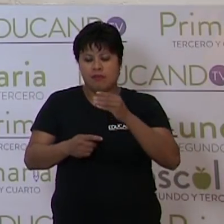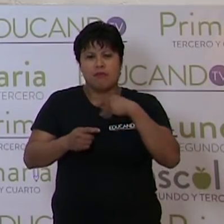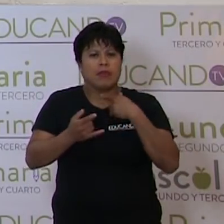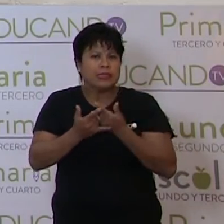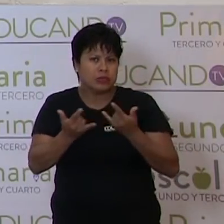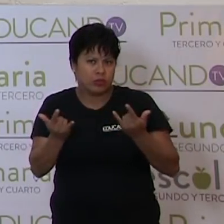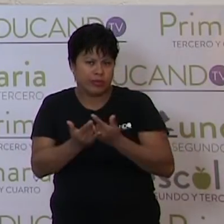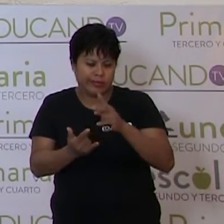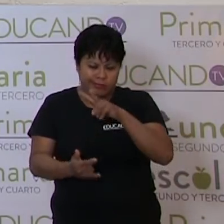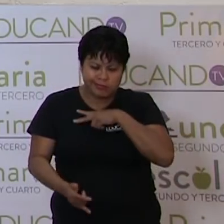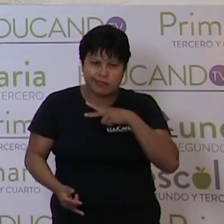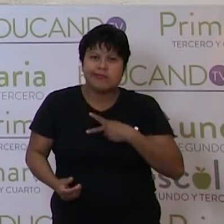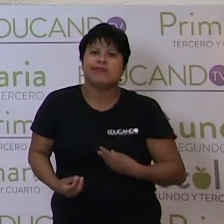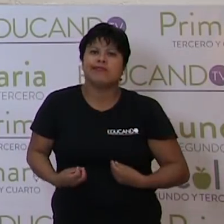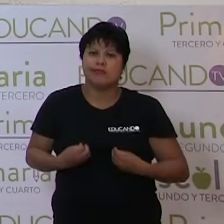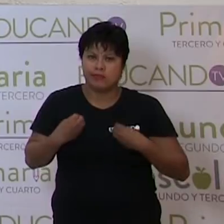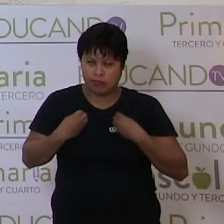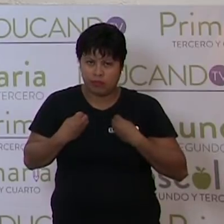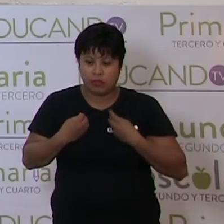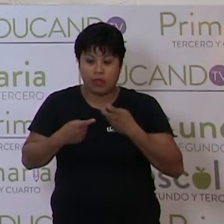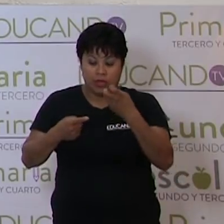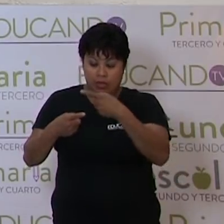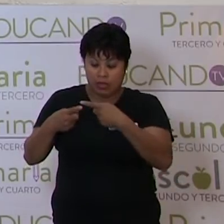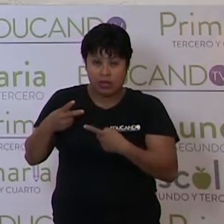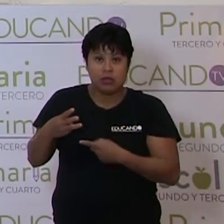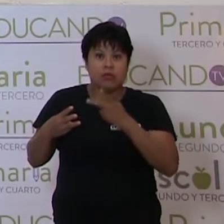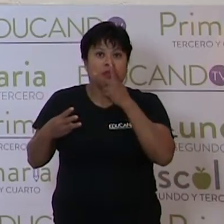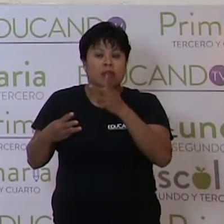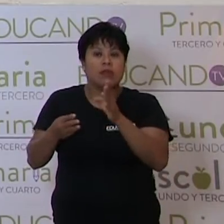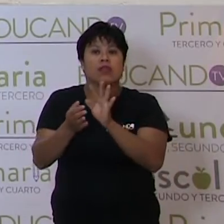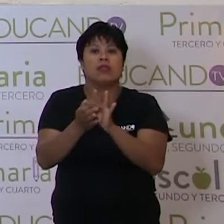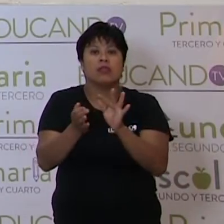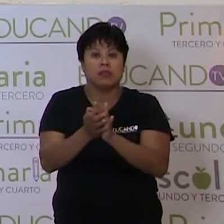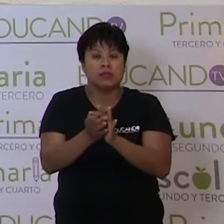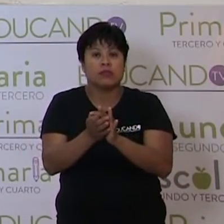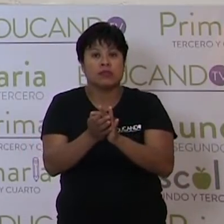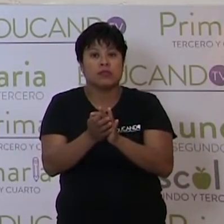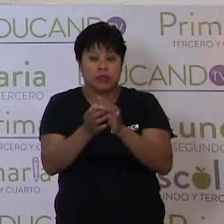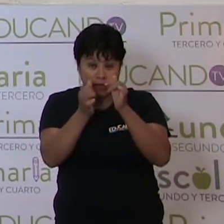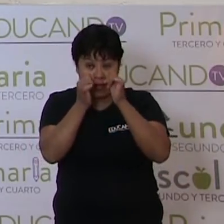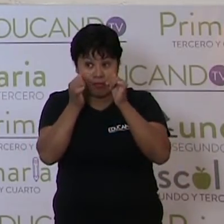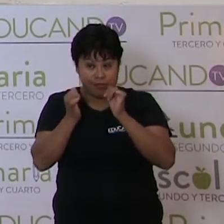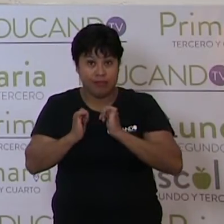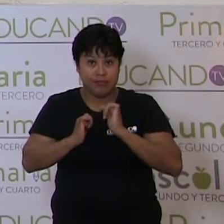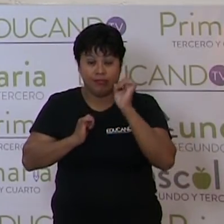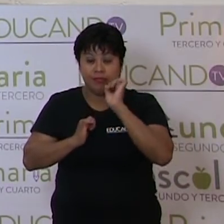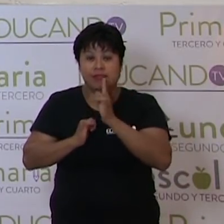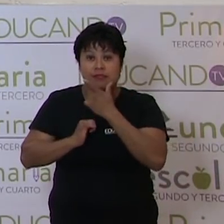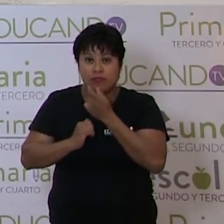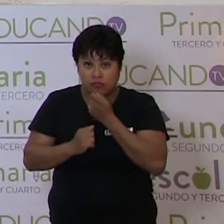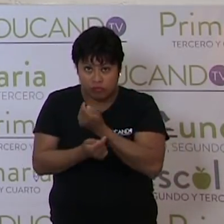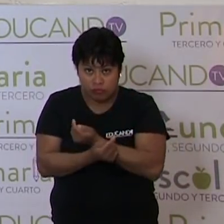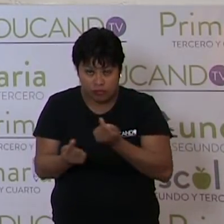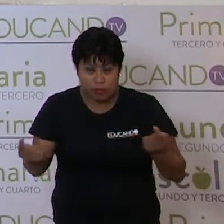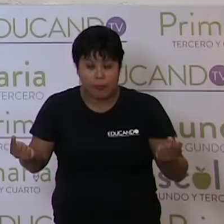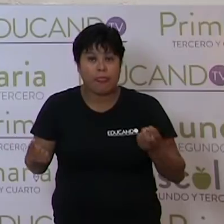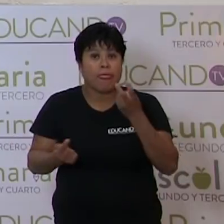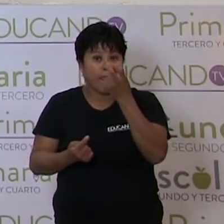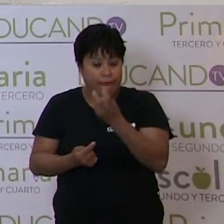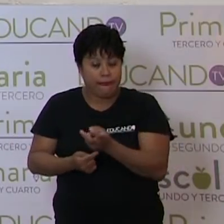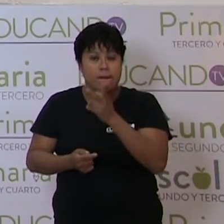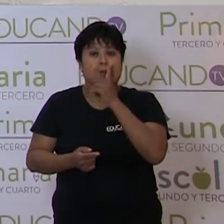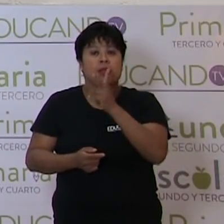autobiografía. Estas palabras indican, niños, quiero que presten atención acá, y niñas, estas tres